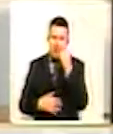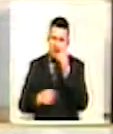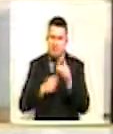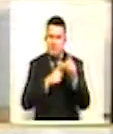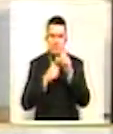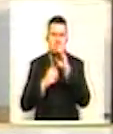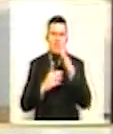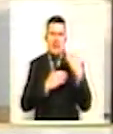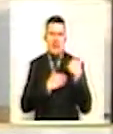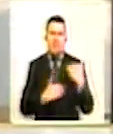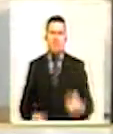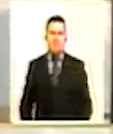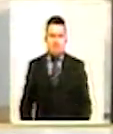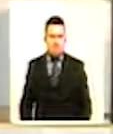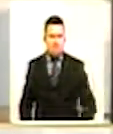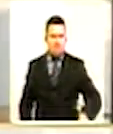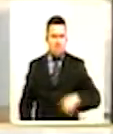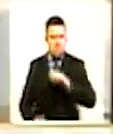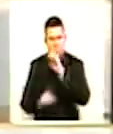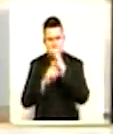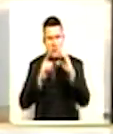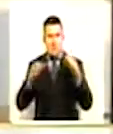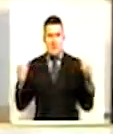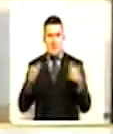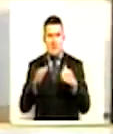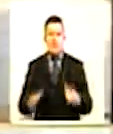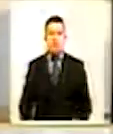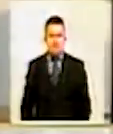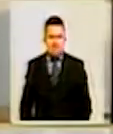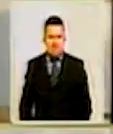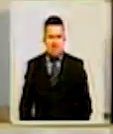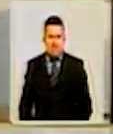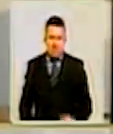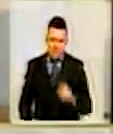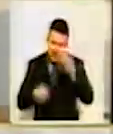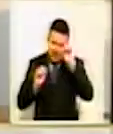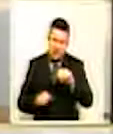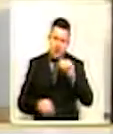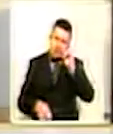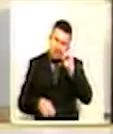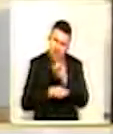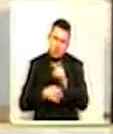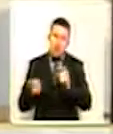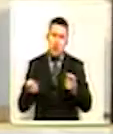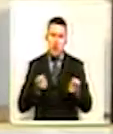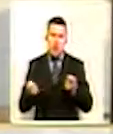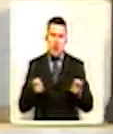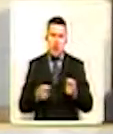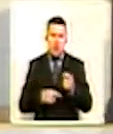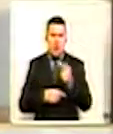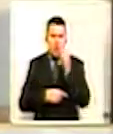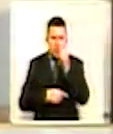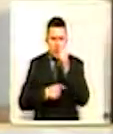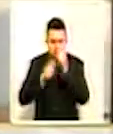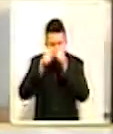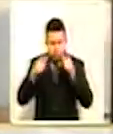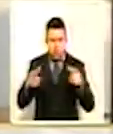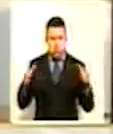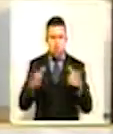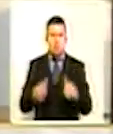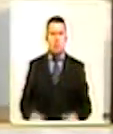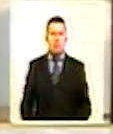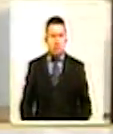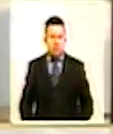señora procuradora encargada, esa cultura preventiva, esa capacidad de vigilar y controlar las políticas